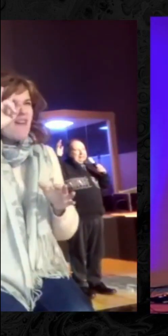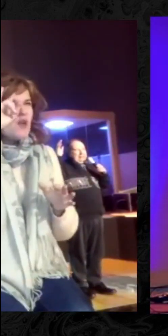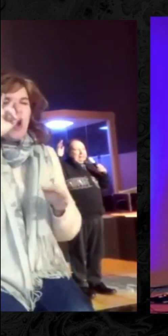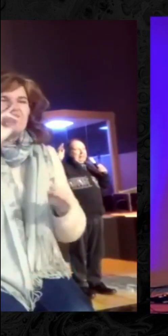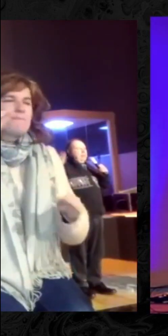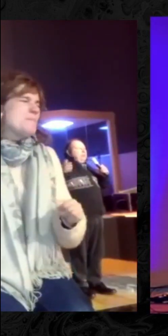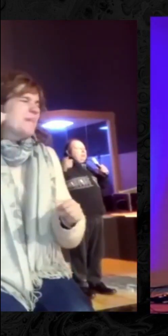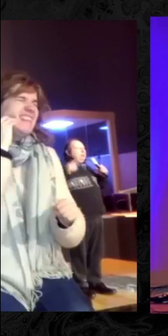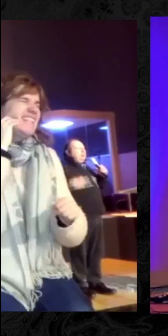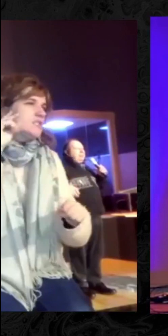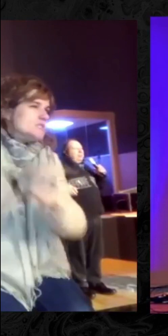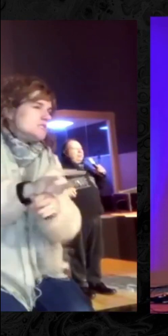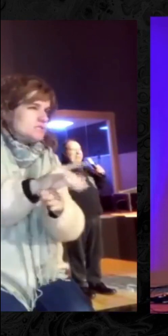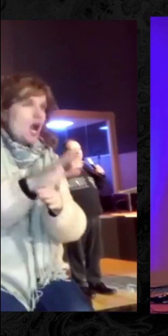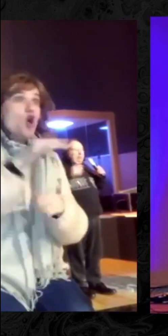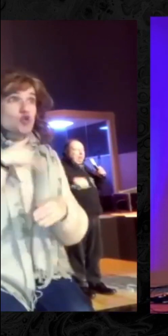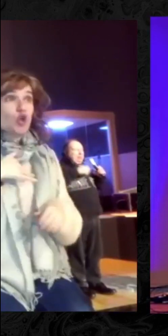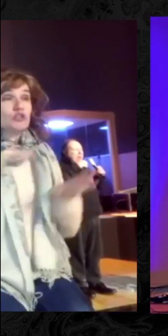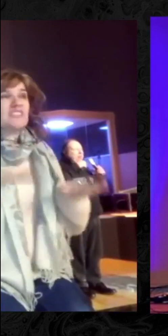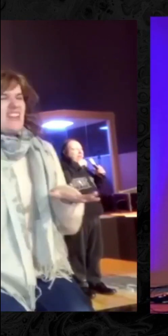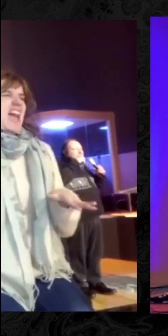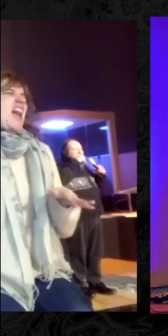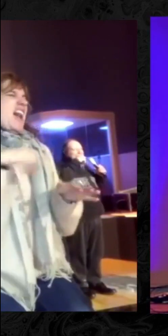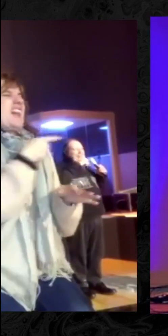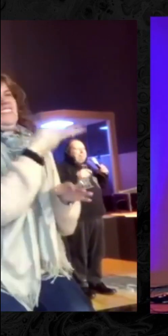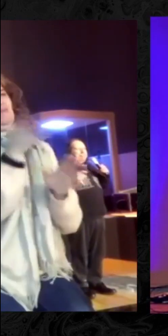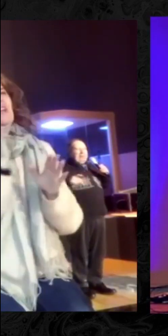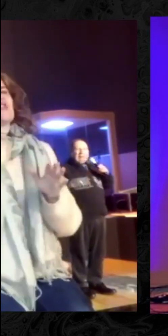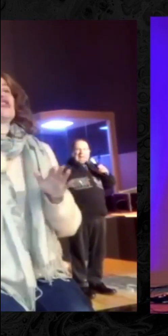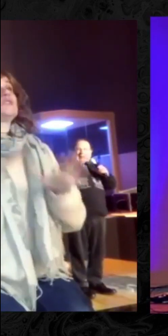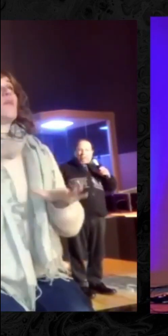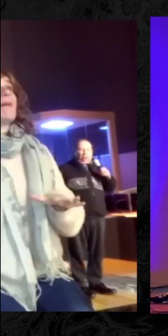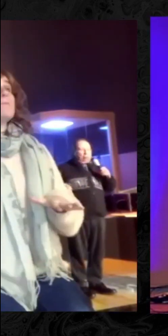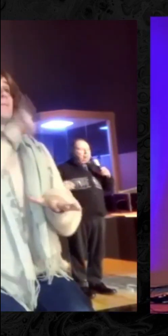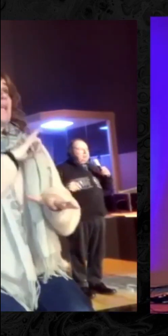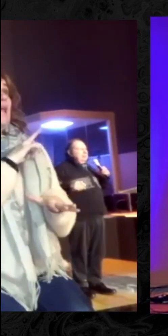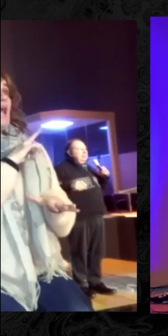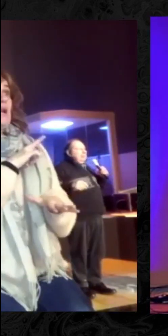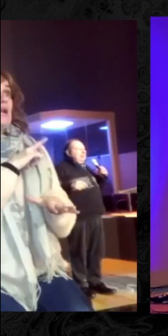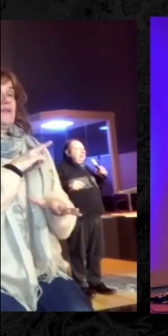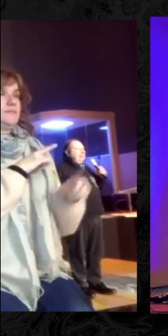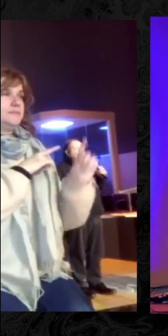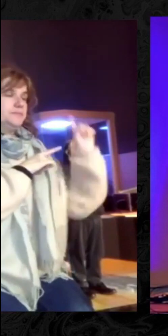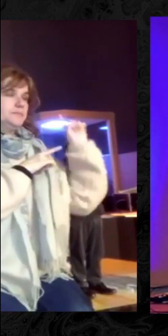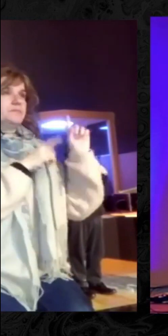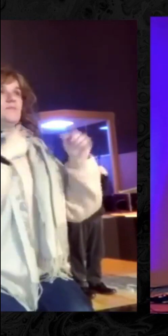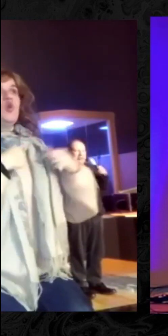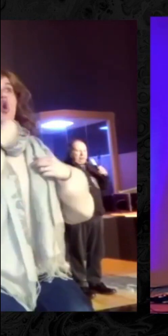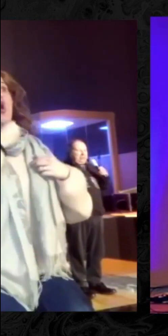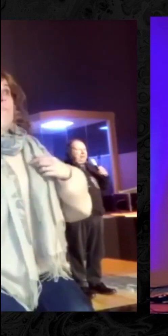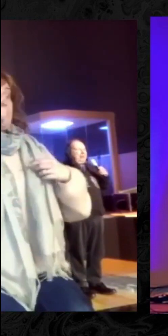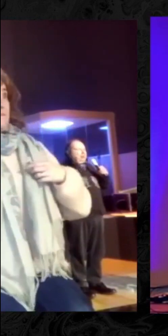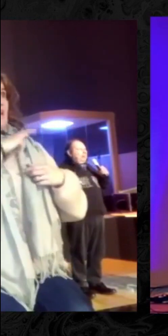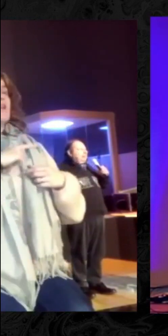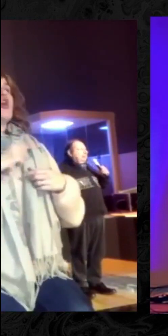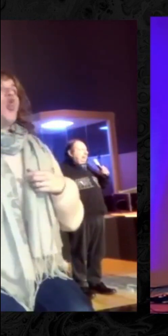A mí me pasó cuando estaba el servicio militar lo he contado alguna vez que había dos en muchachos que